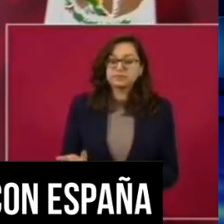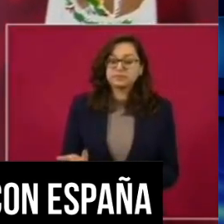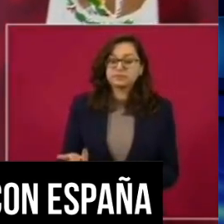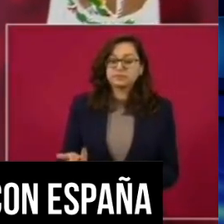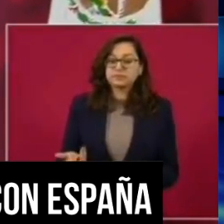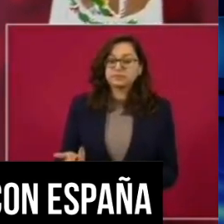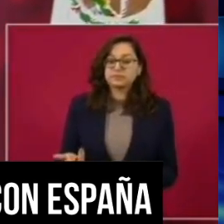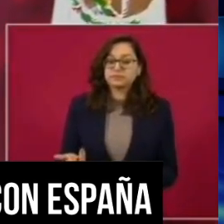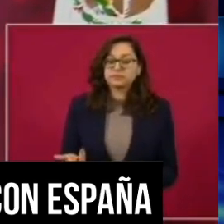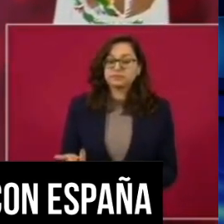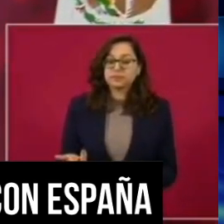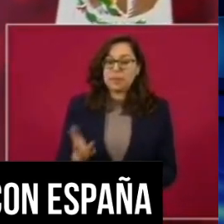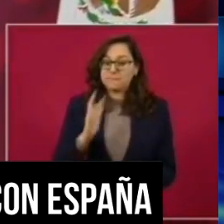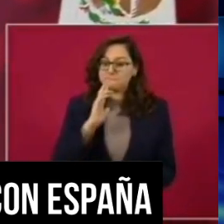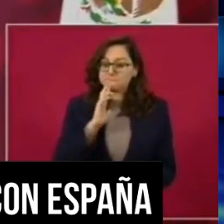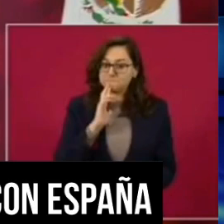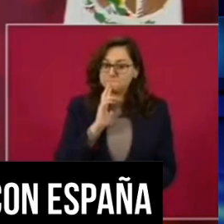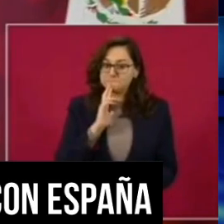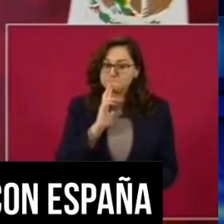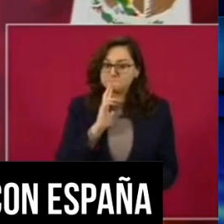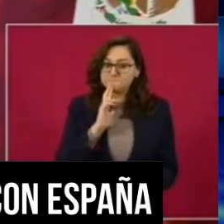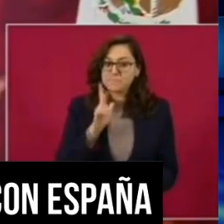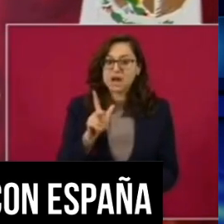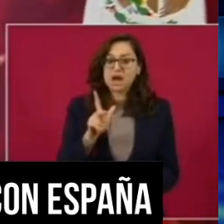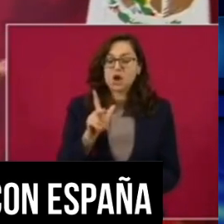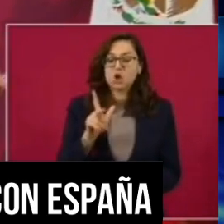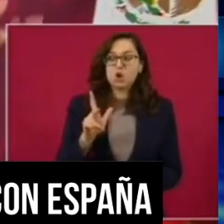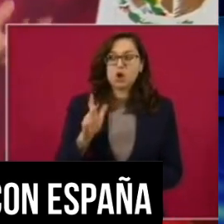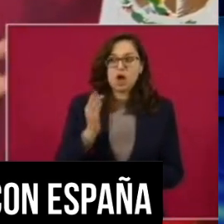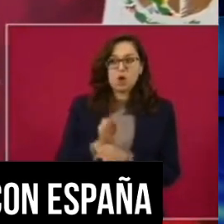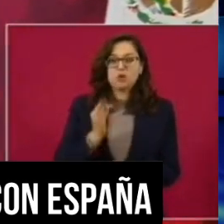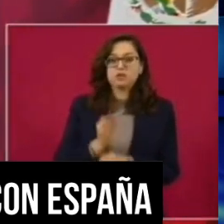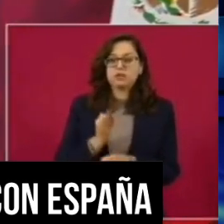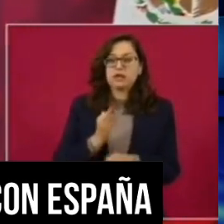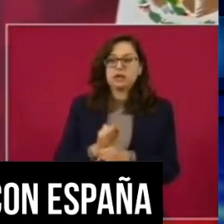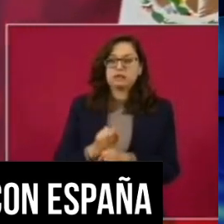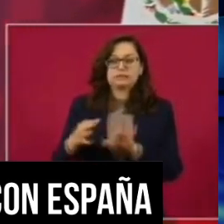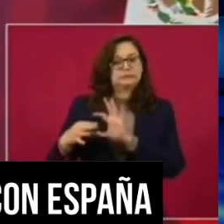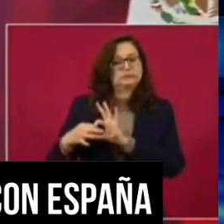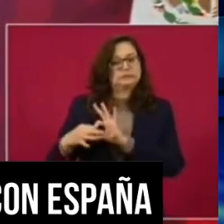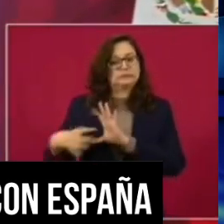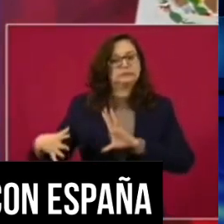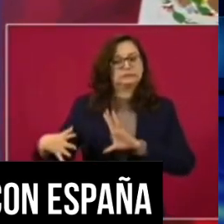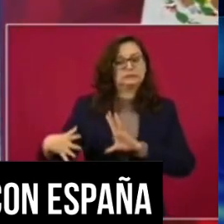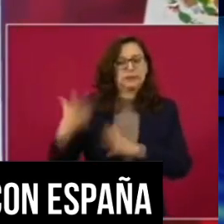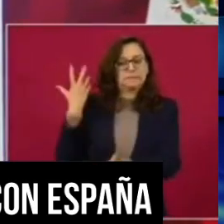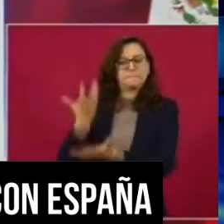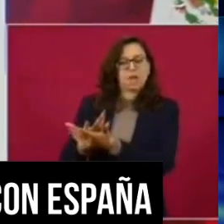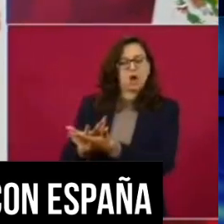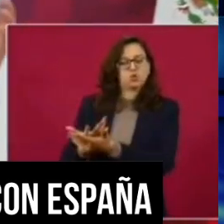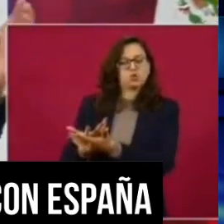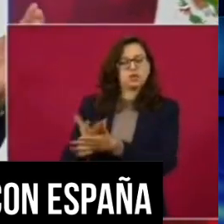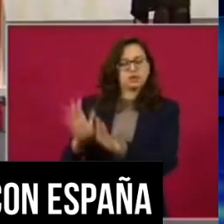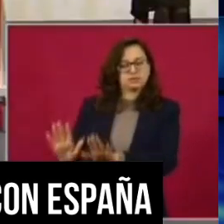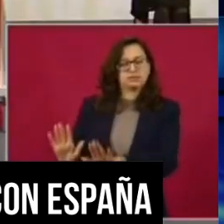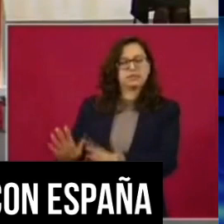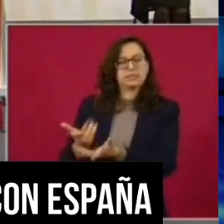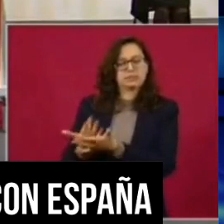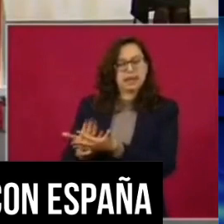vale más darnos un tiempo una pausa